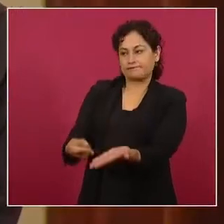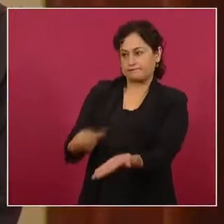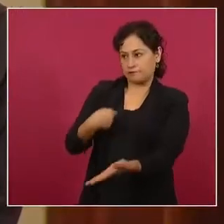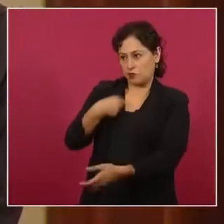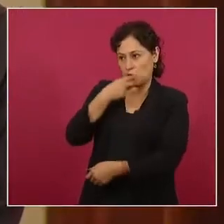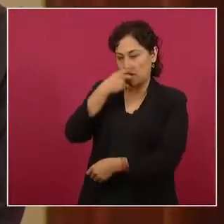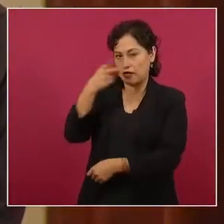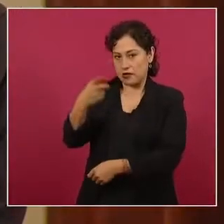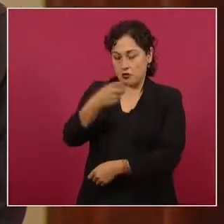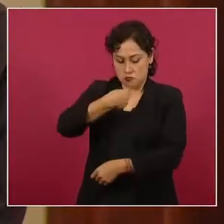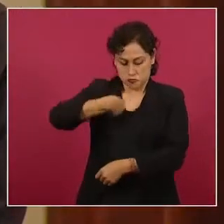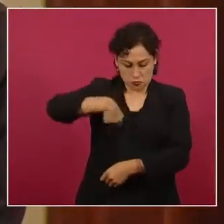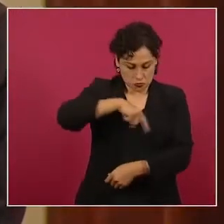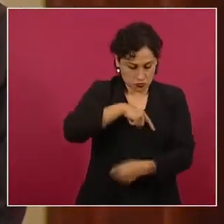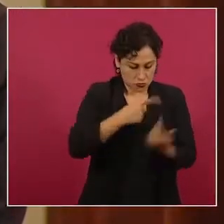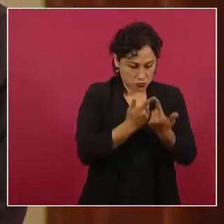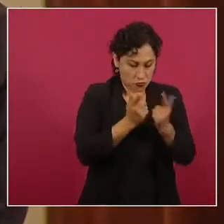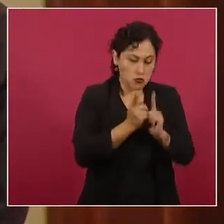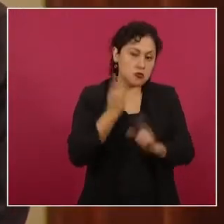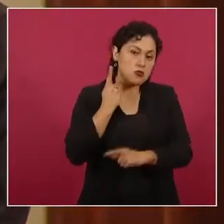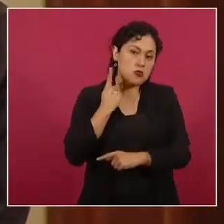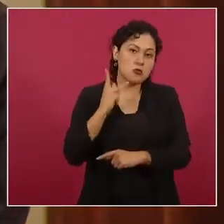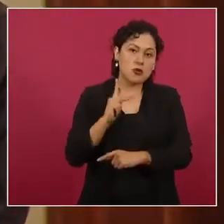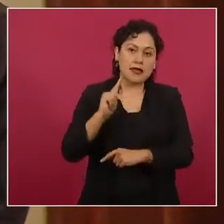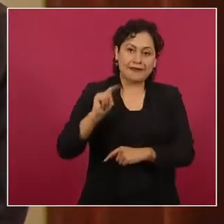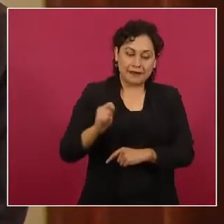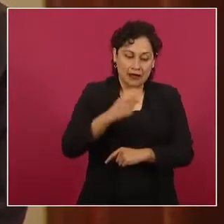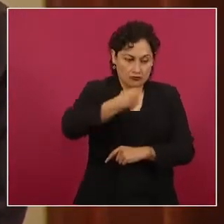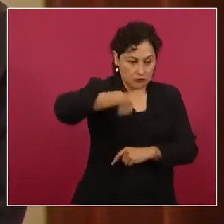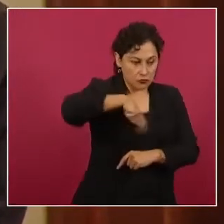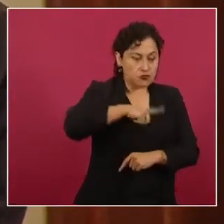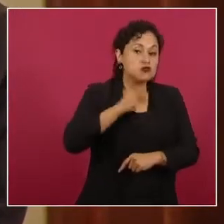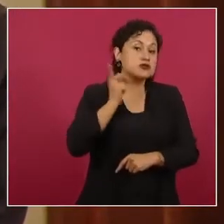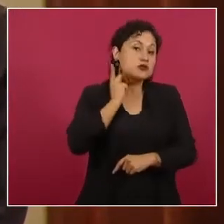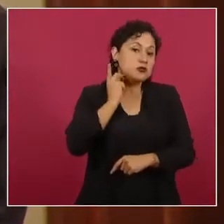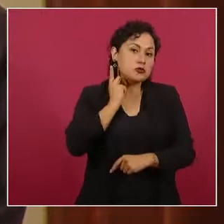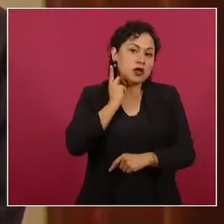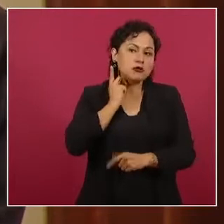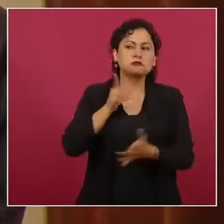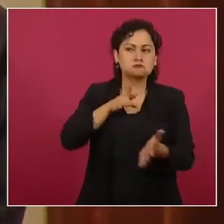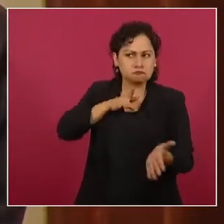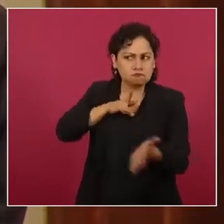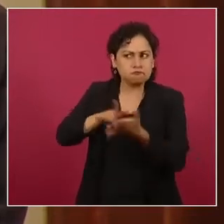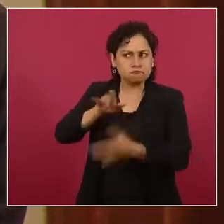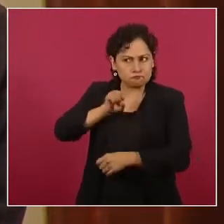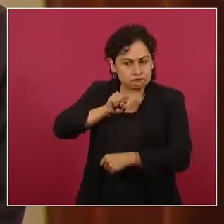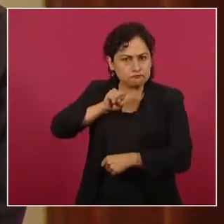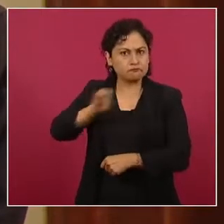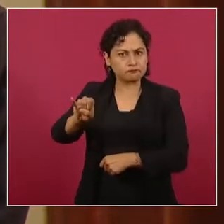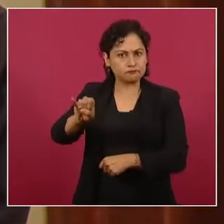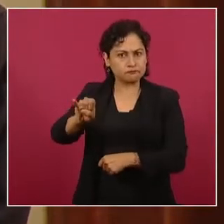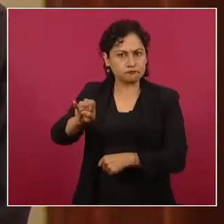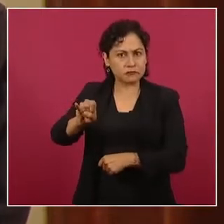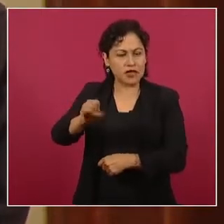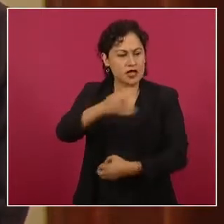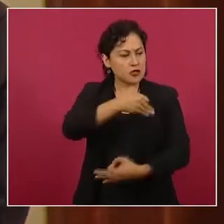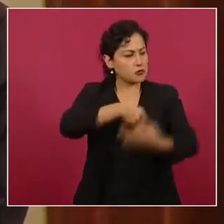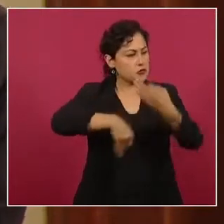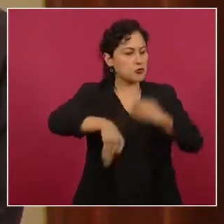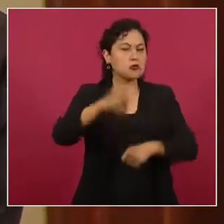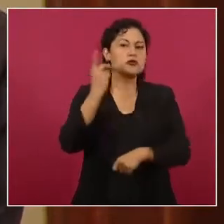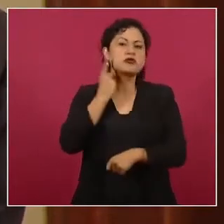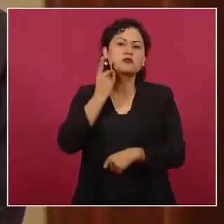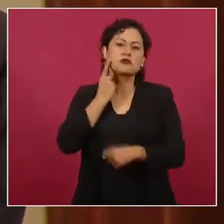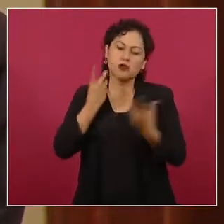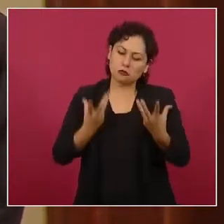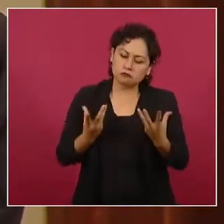y sus legisladores y cuente también con todos los diputados que integramos la Cuarta Transformación en el